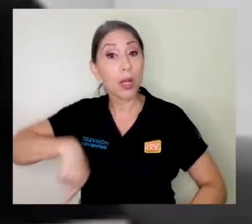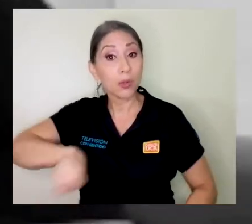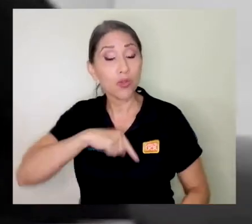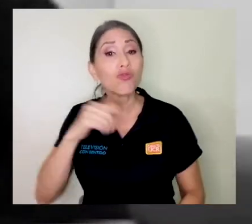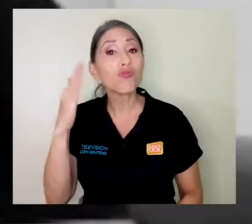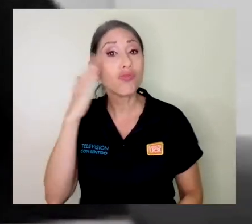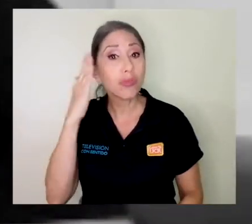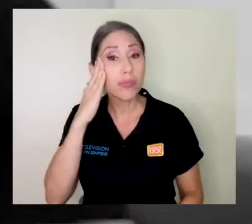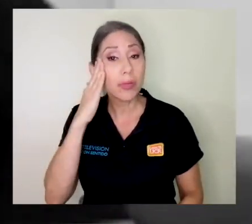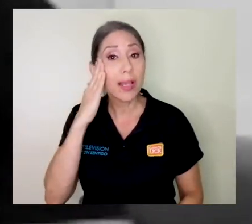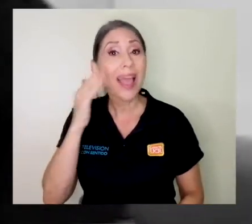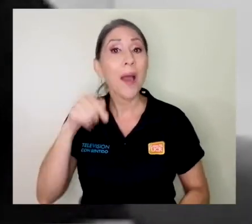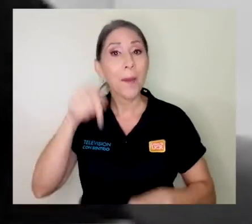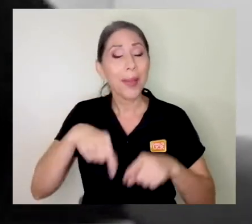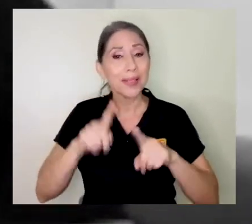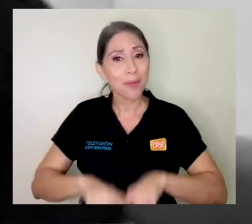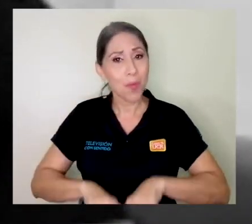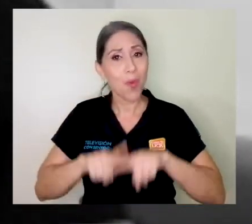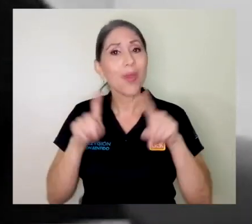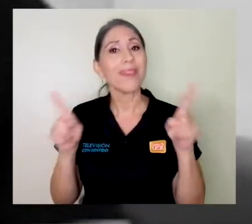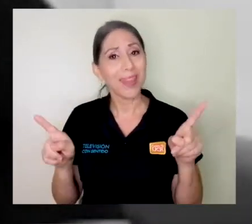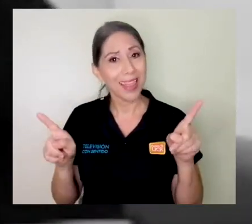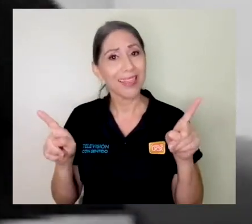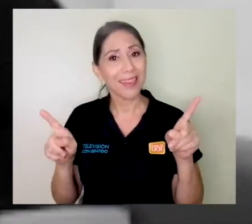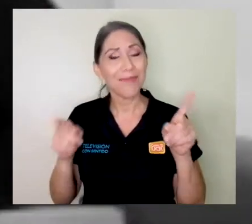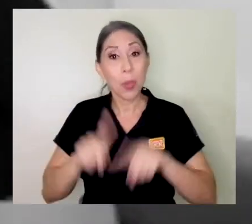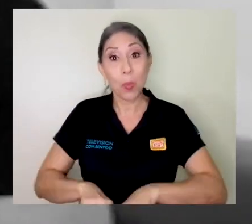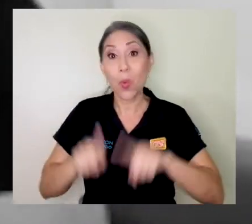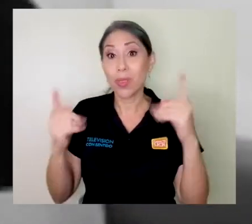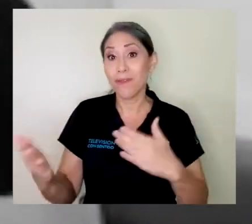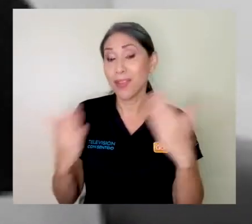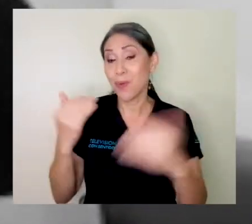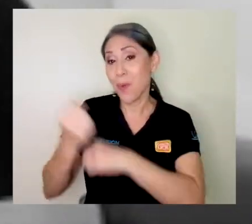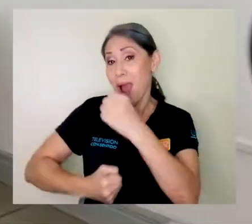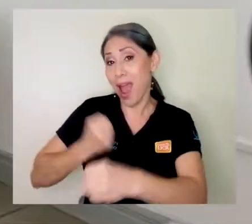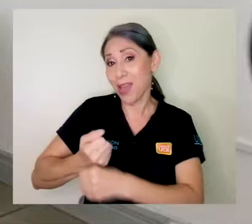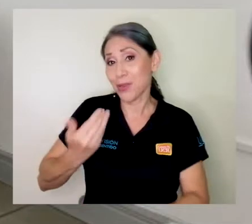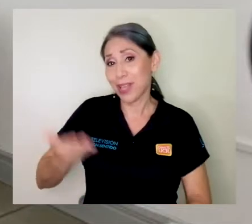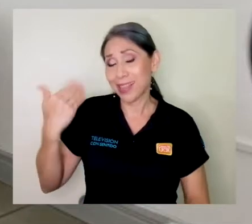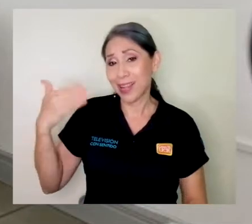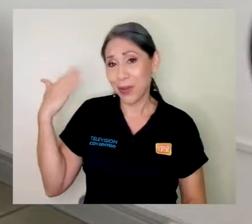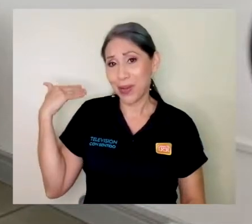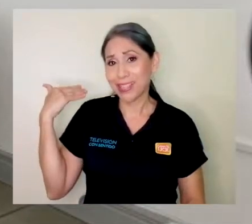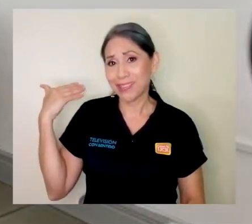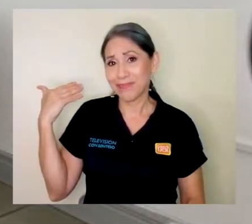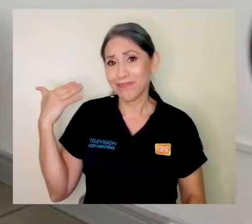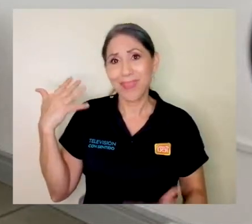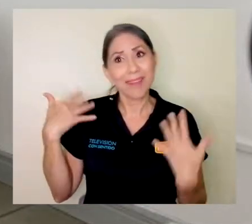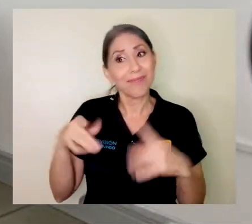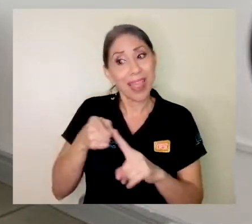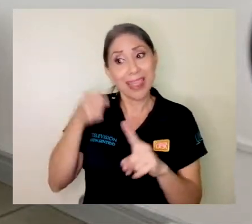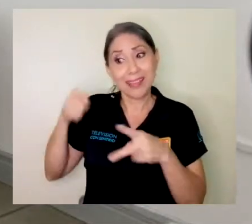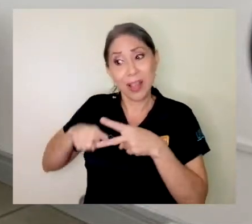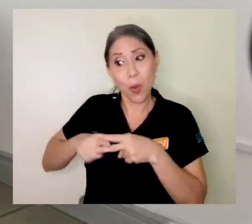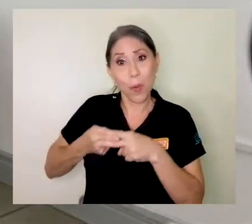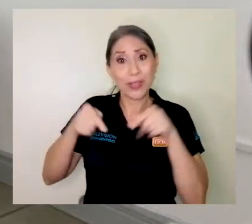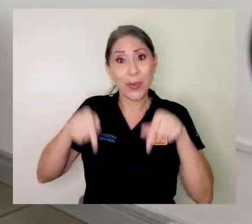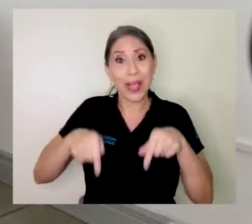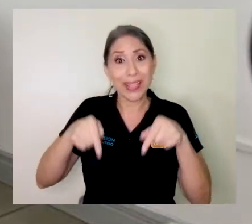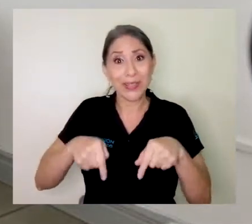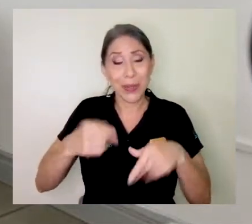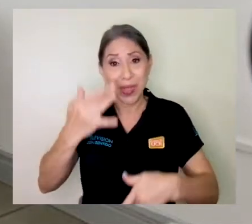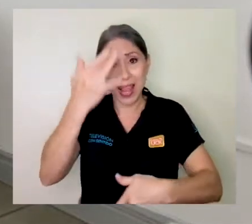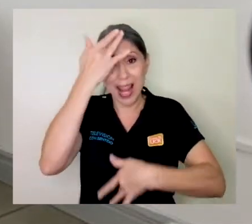que va a ser muy diferente a años anteriores. Lo ha sido desde que comenzó todo esto